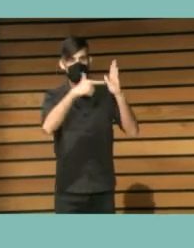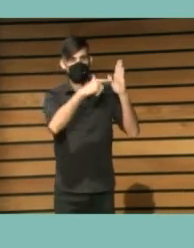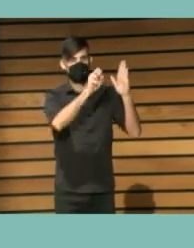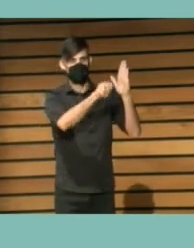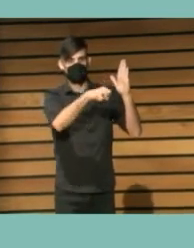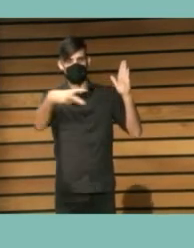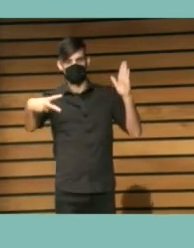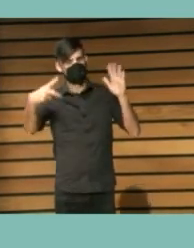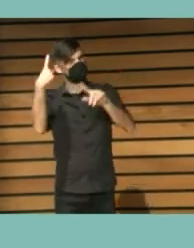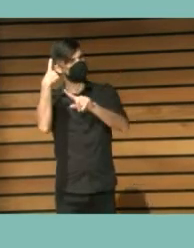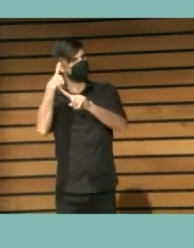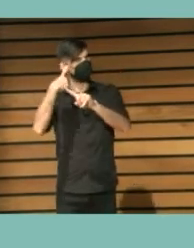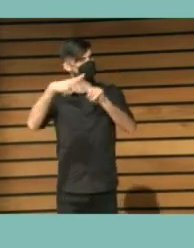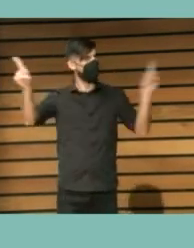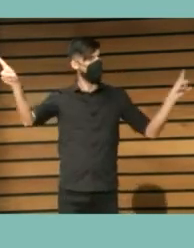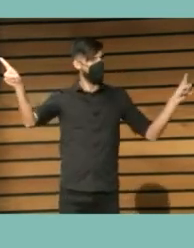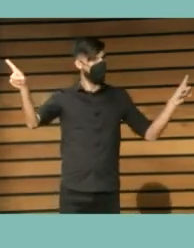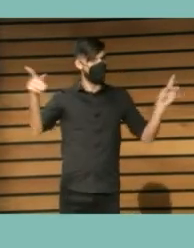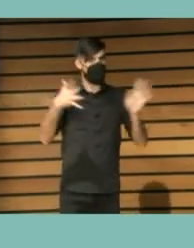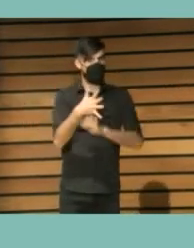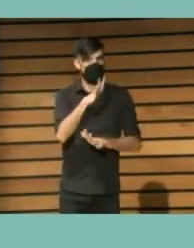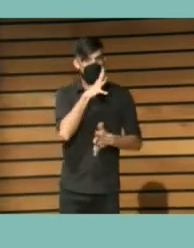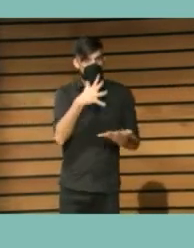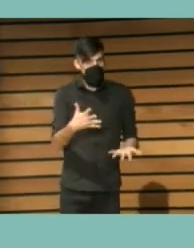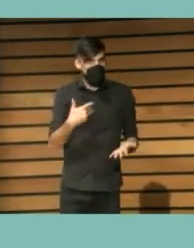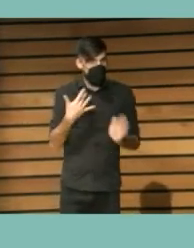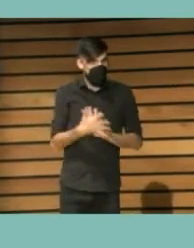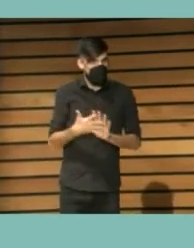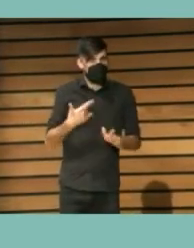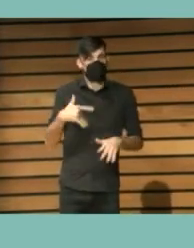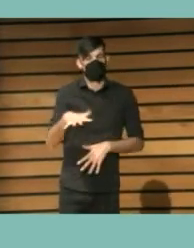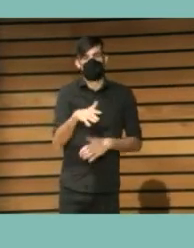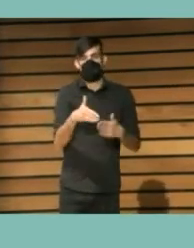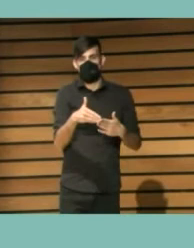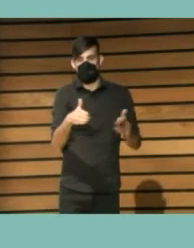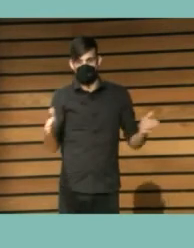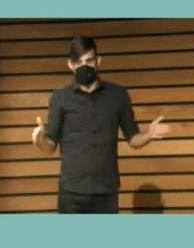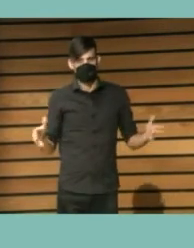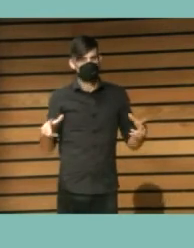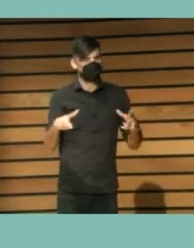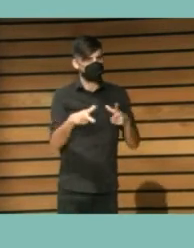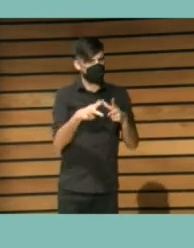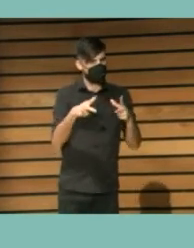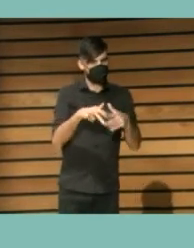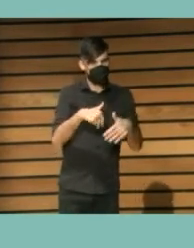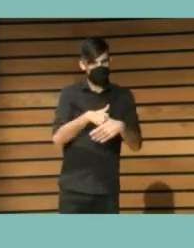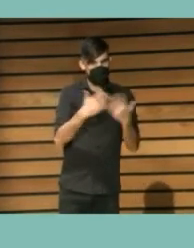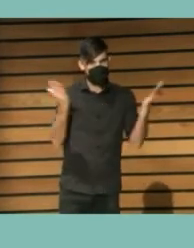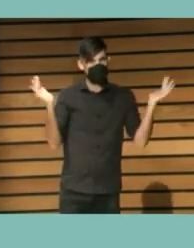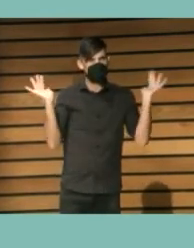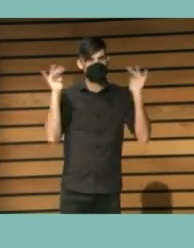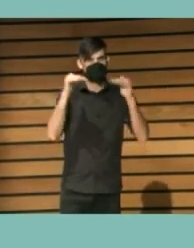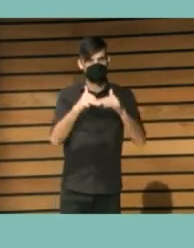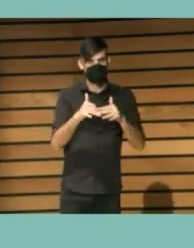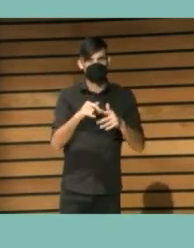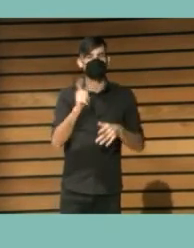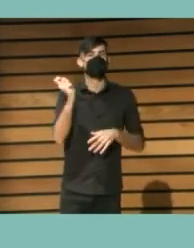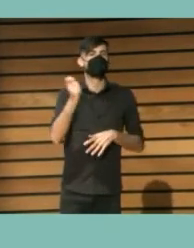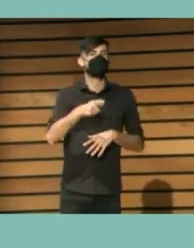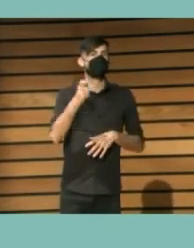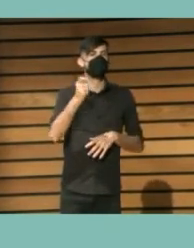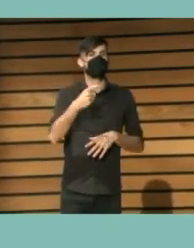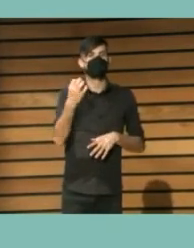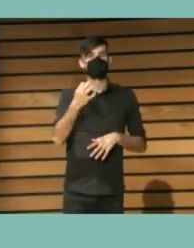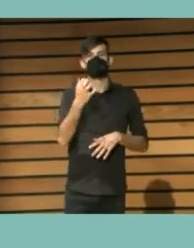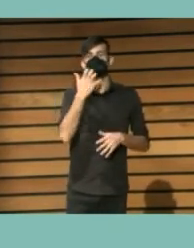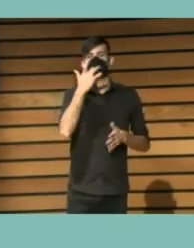de lo que estamos hablando en este momento, un lugar abierto, más social, más preocupado, más. Lo que suele ocurrir a veces en estas cosas es que cuando